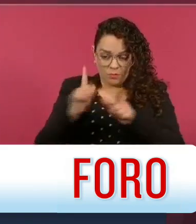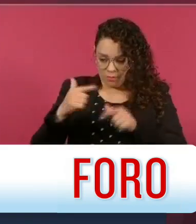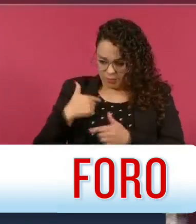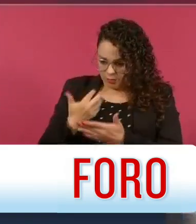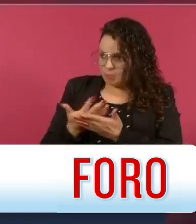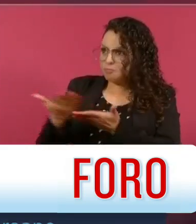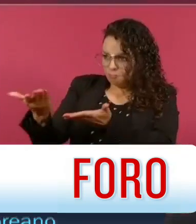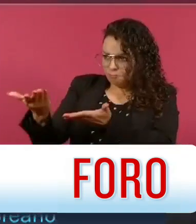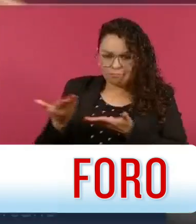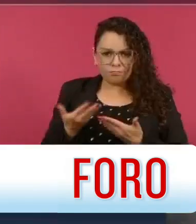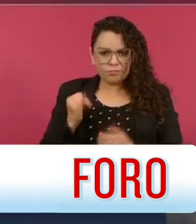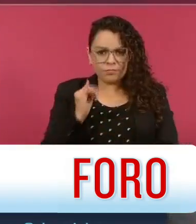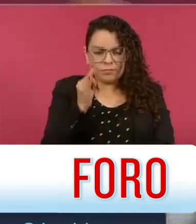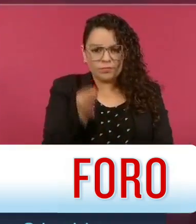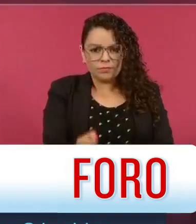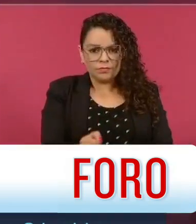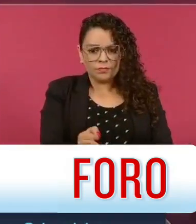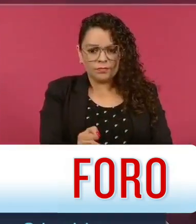Pero al mismo tiempo,